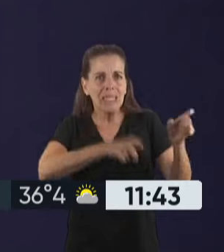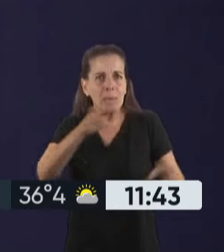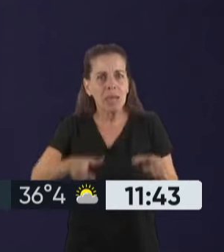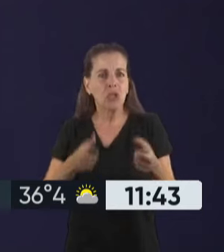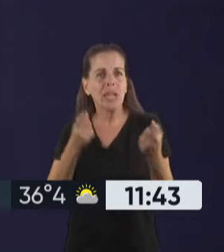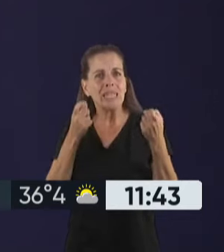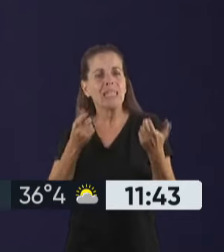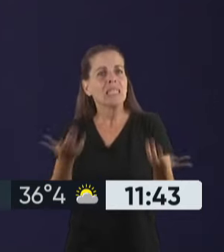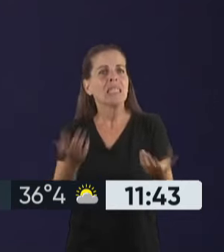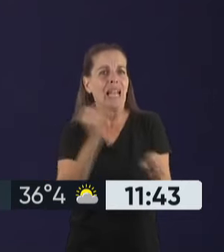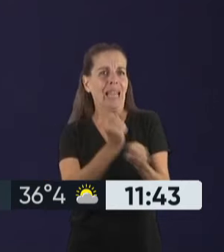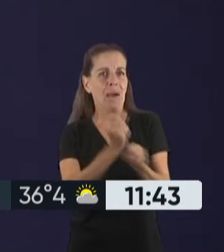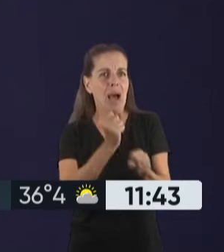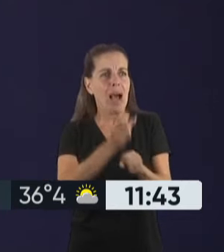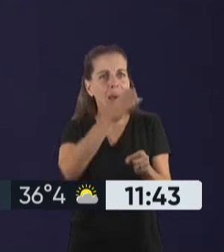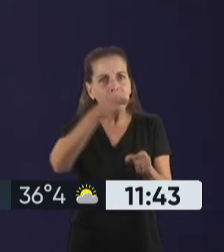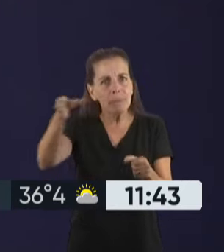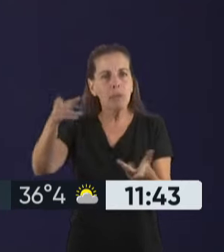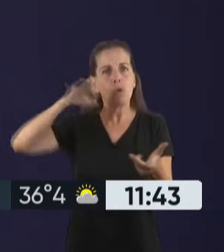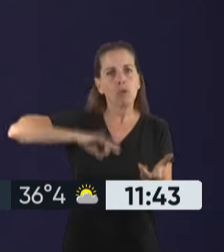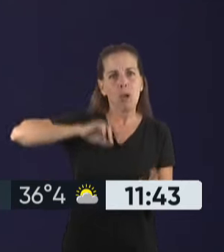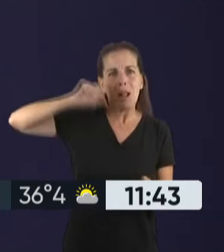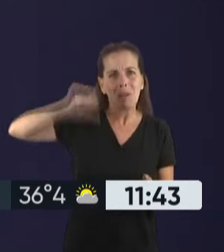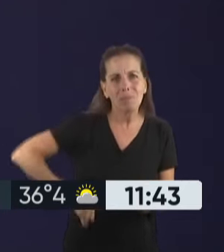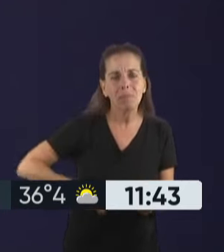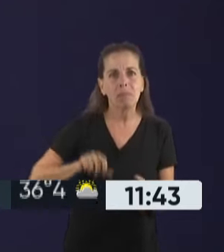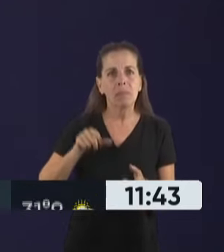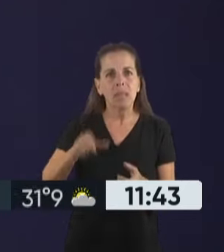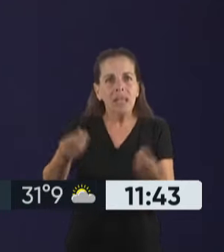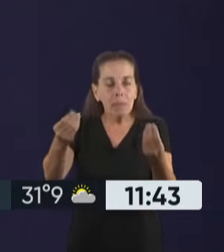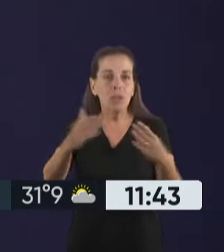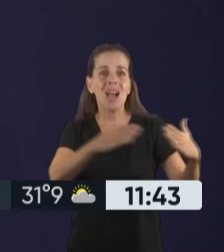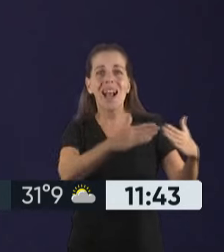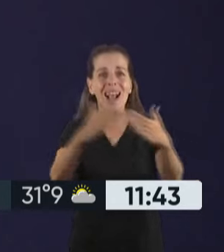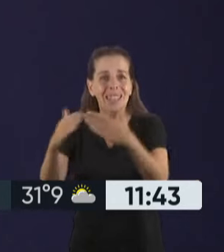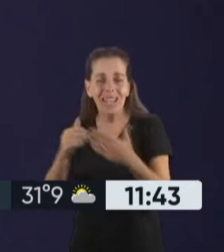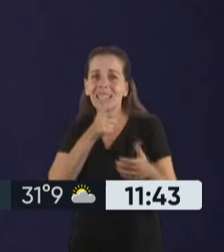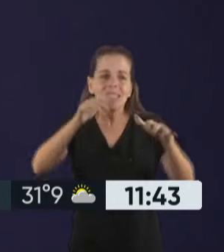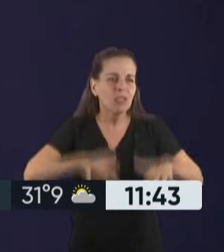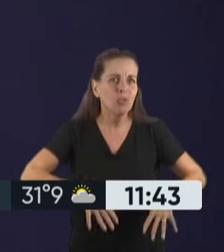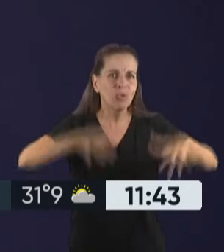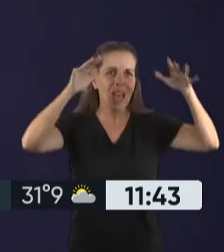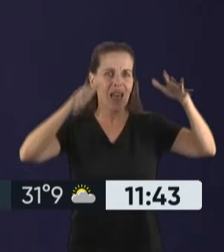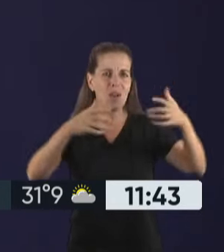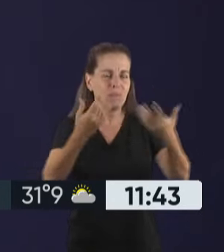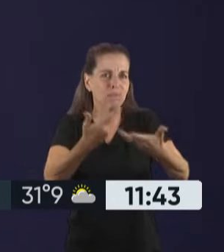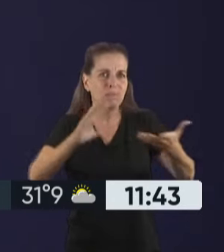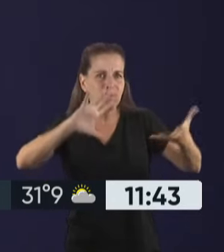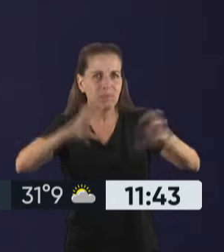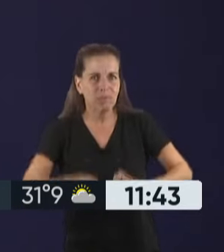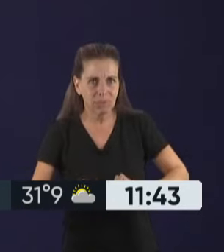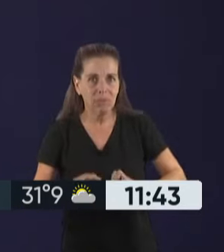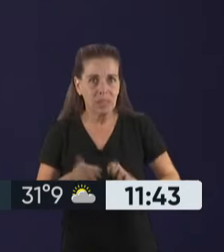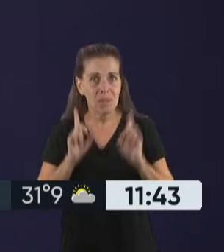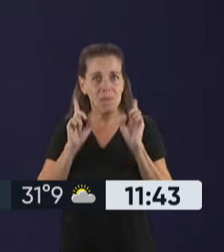llegar a fin de mes y muchos que no se hayan inundado y hayan perdido todo y ahí están